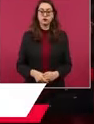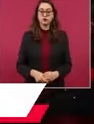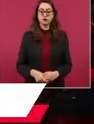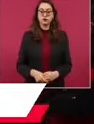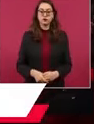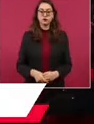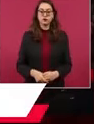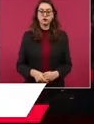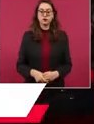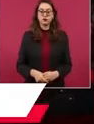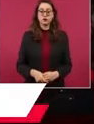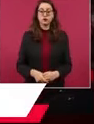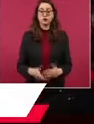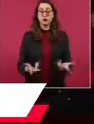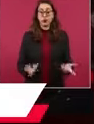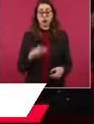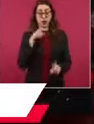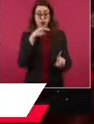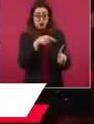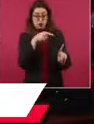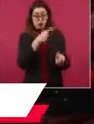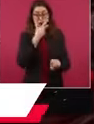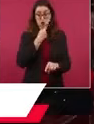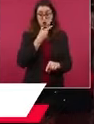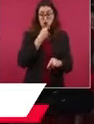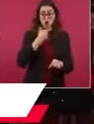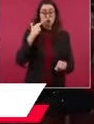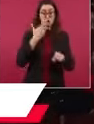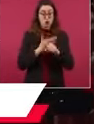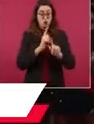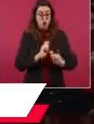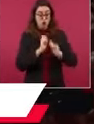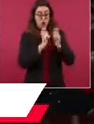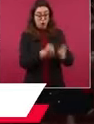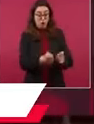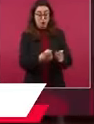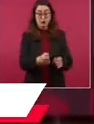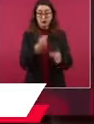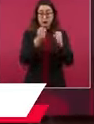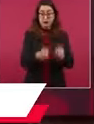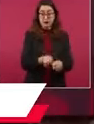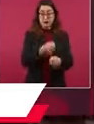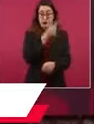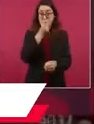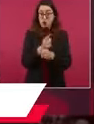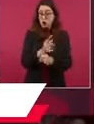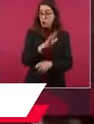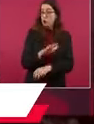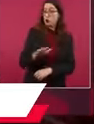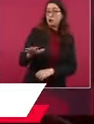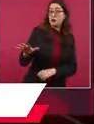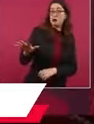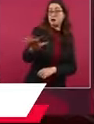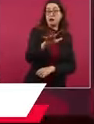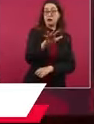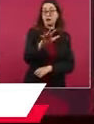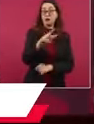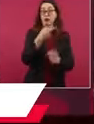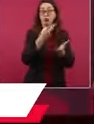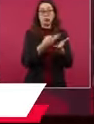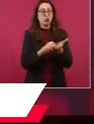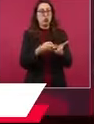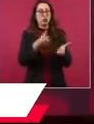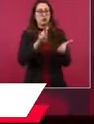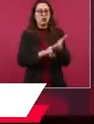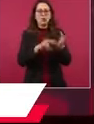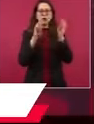de favorecer el diálogo en esta nación. Hoy lo ha revelado el propio presidente y por supuesto que se está a la